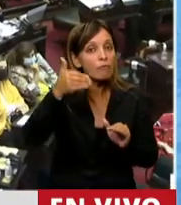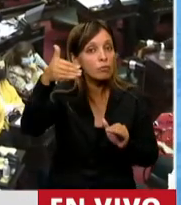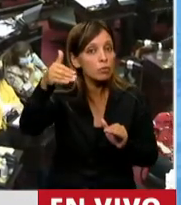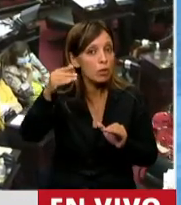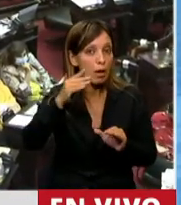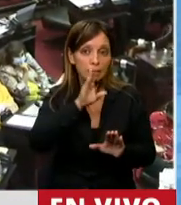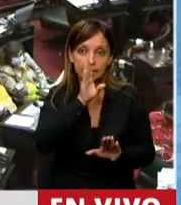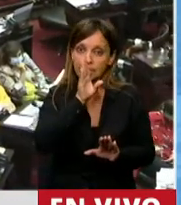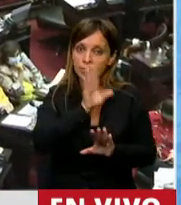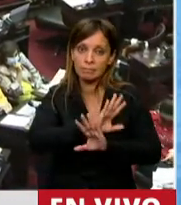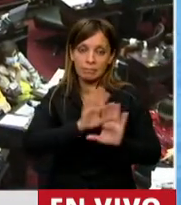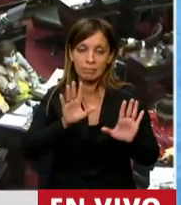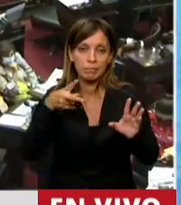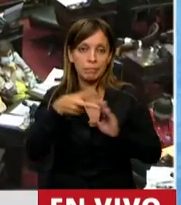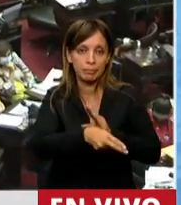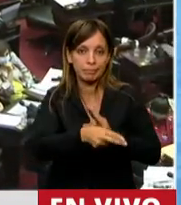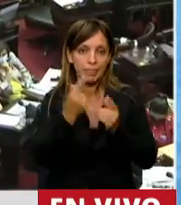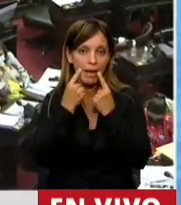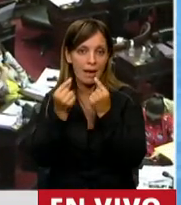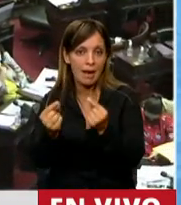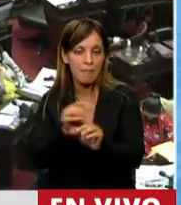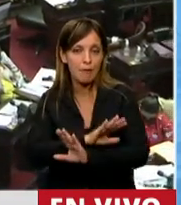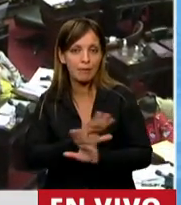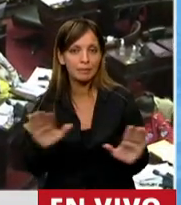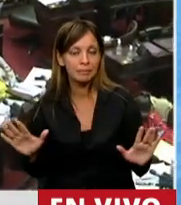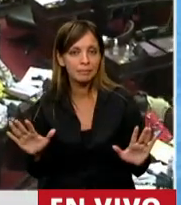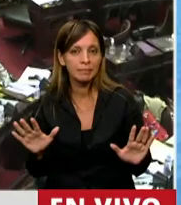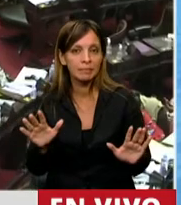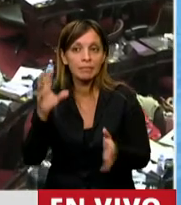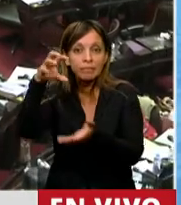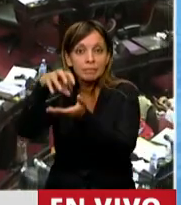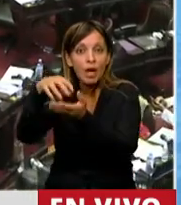ni de seguir sus reclamos ni de reclamar en sede